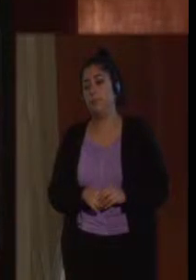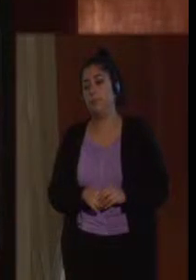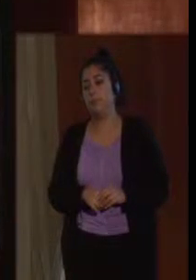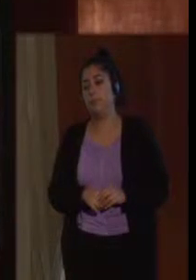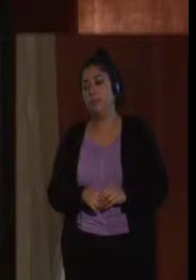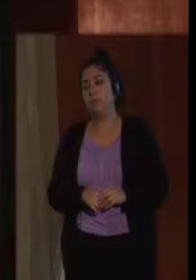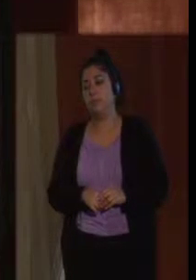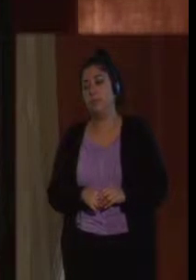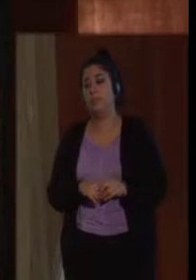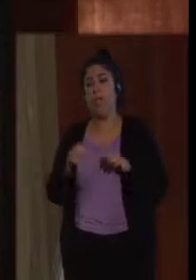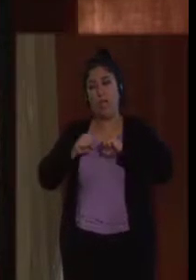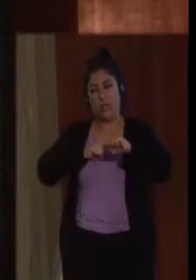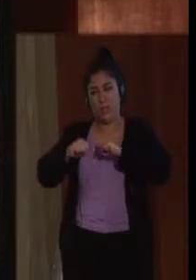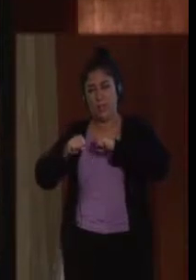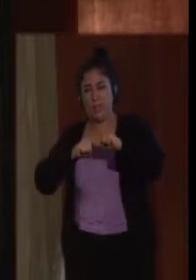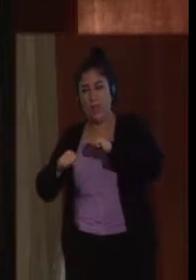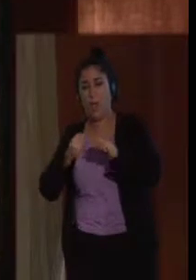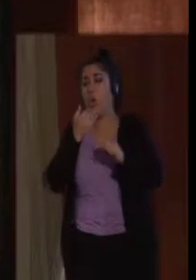En la gestión prospectiva,